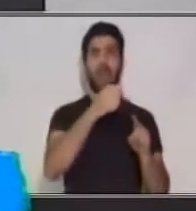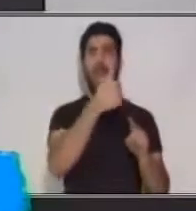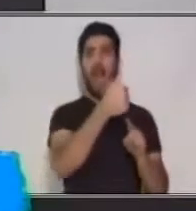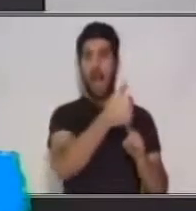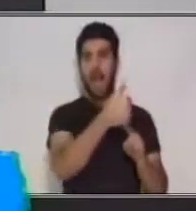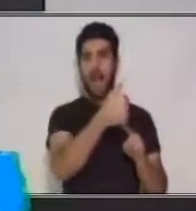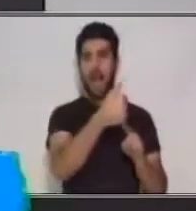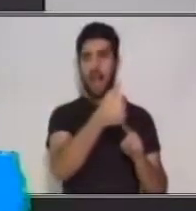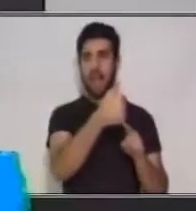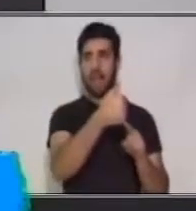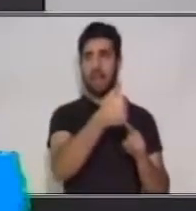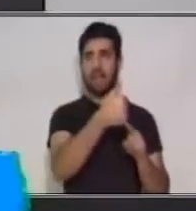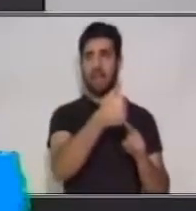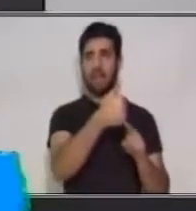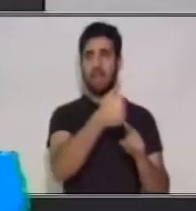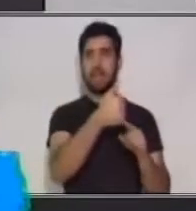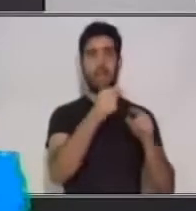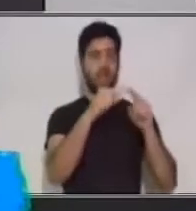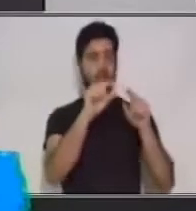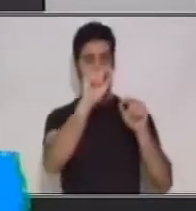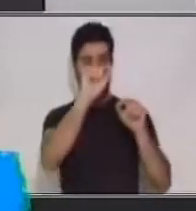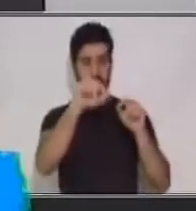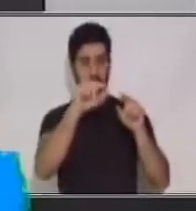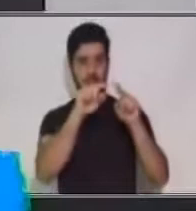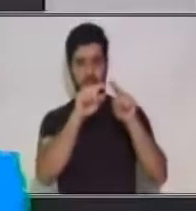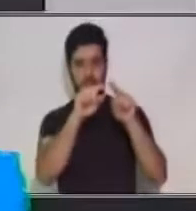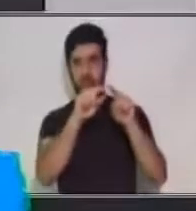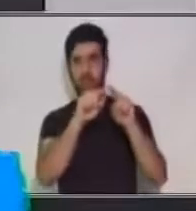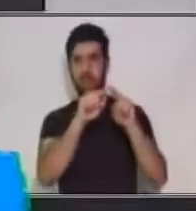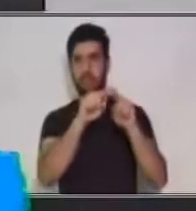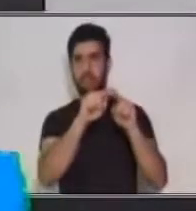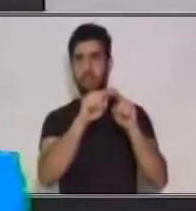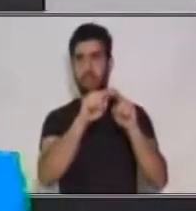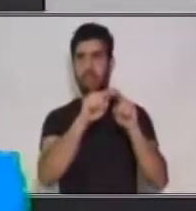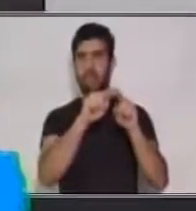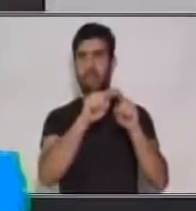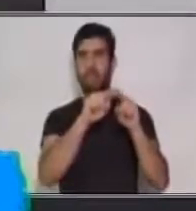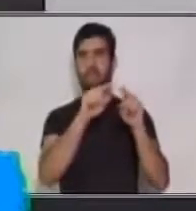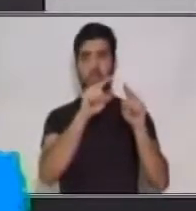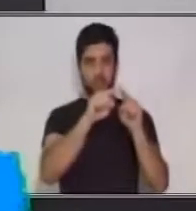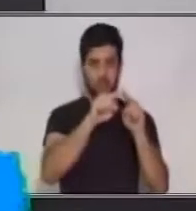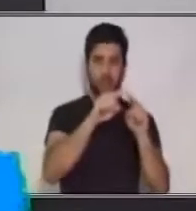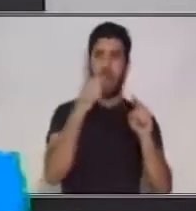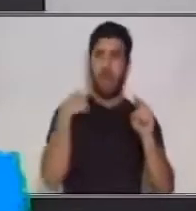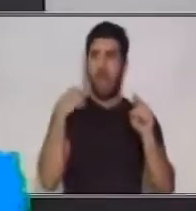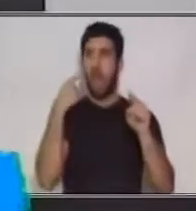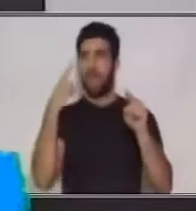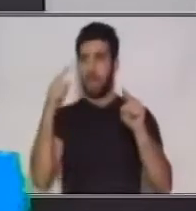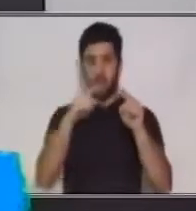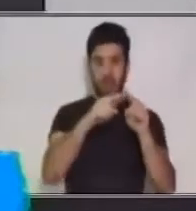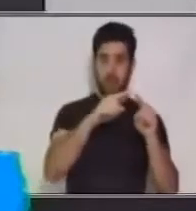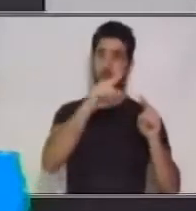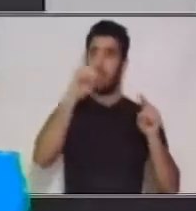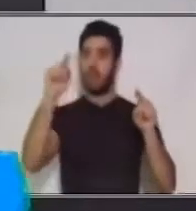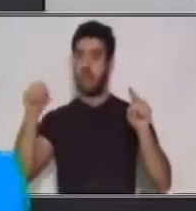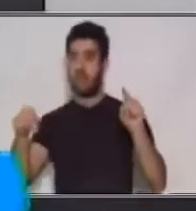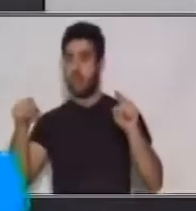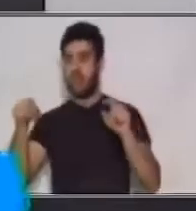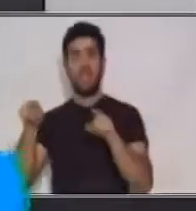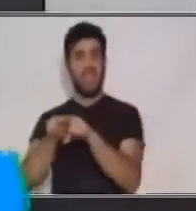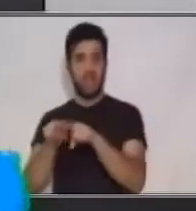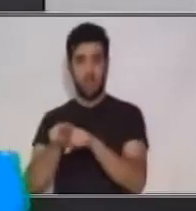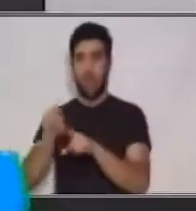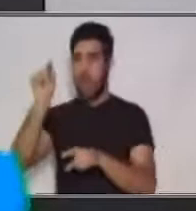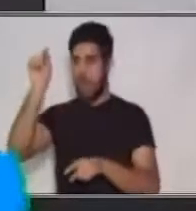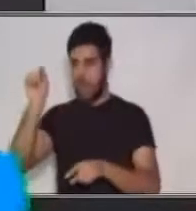y vamos a decir que este lado y le vamos a colocar una lineecita. Entonces yo voy a ver que en el otro triángulo también tiene uno de sus